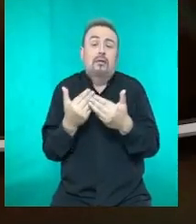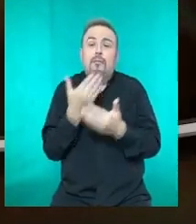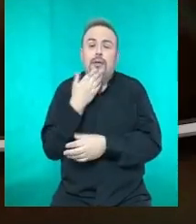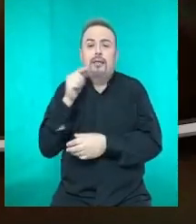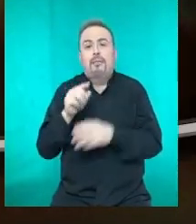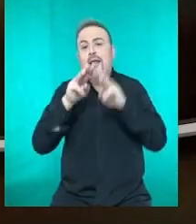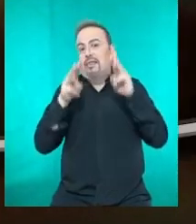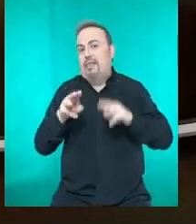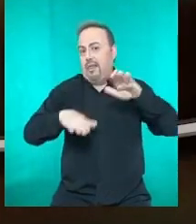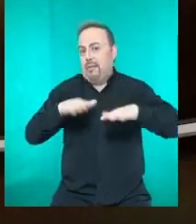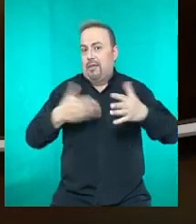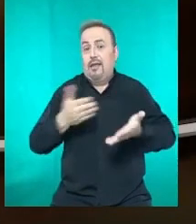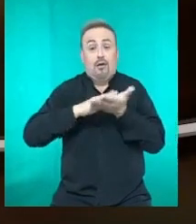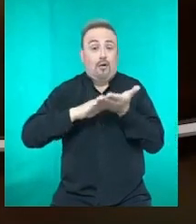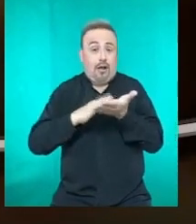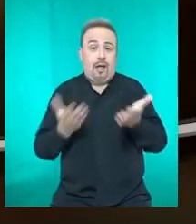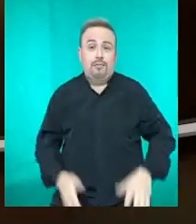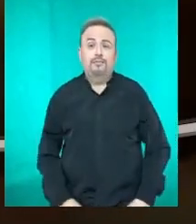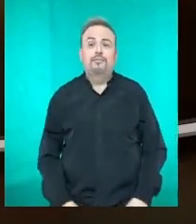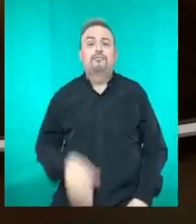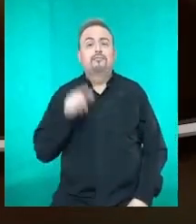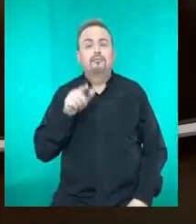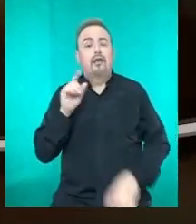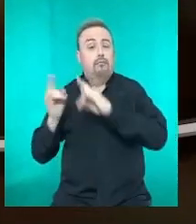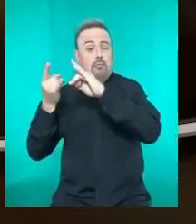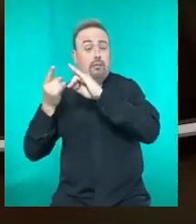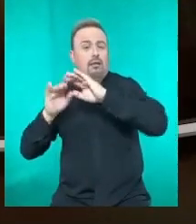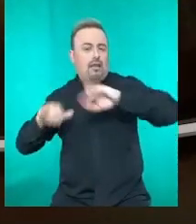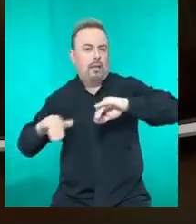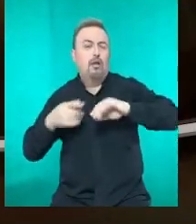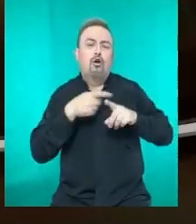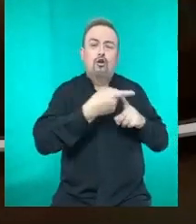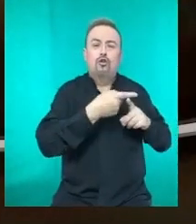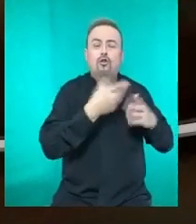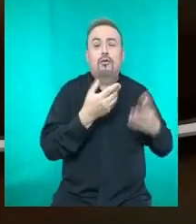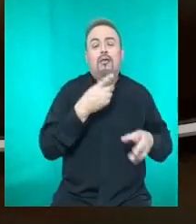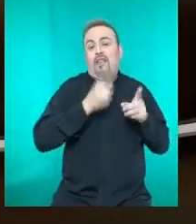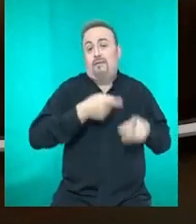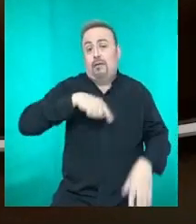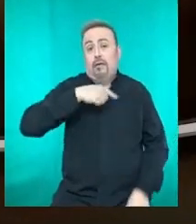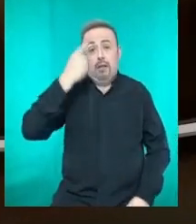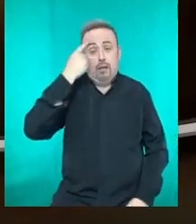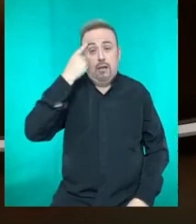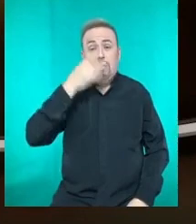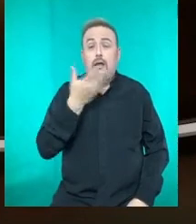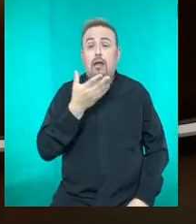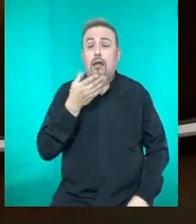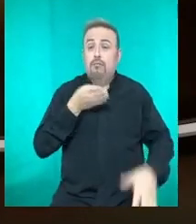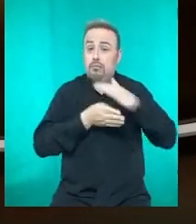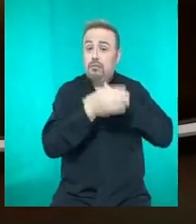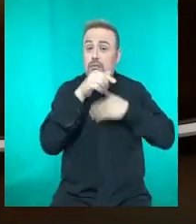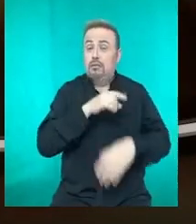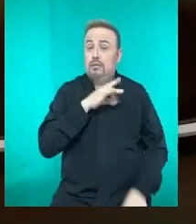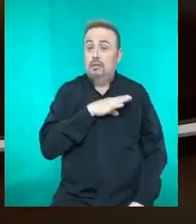al mercado. Un ejemplo concreto, me alejo un poco de construcción, pero debemos pensar, cuando los notebooks ingresaron recién al mercado en